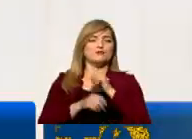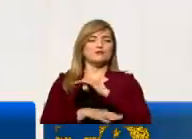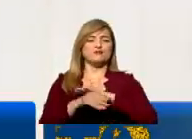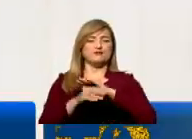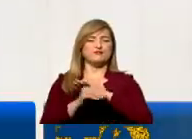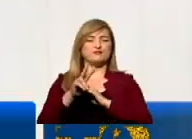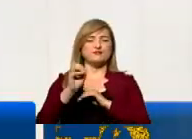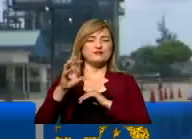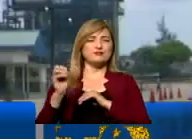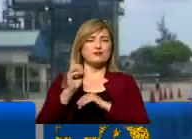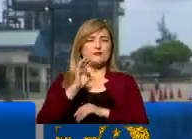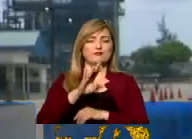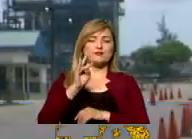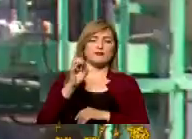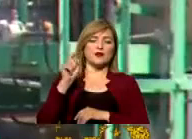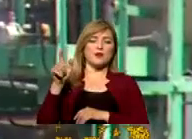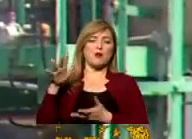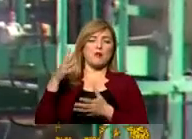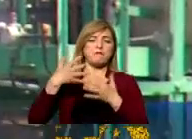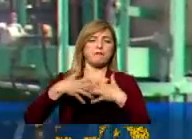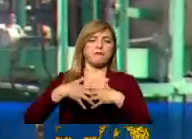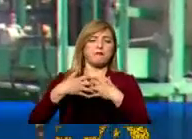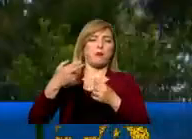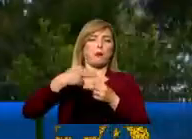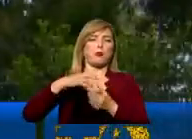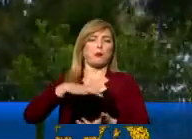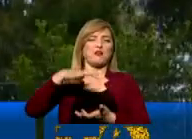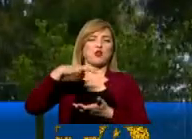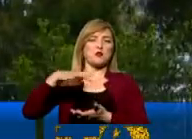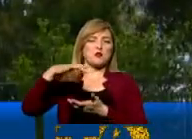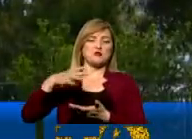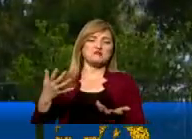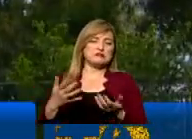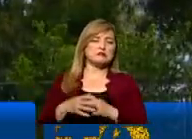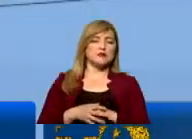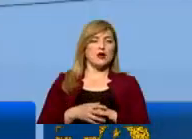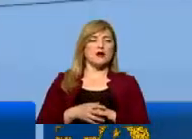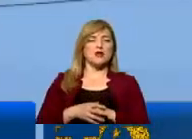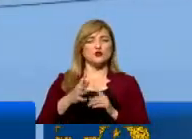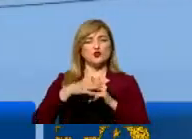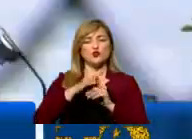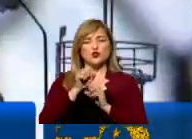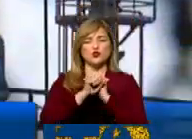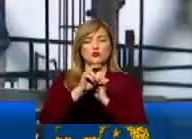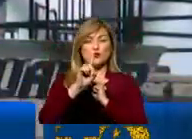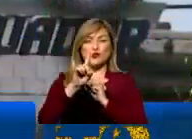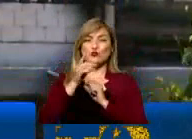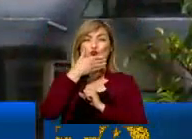producía alrededor de 470.000 barriles de petróleo por día, se espera que la situación para 2021